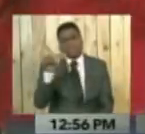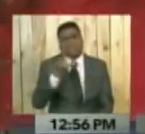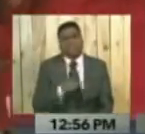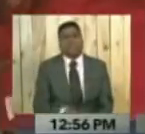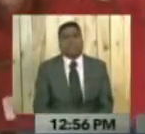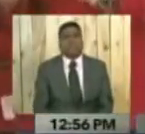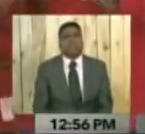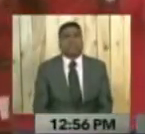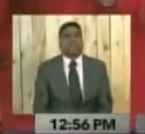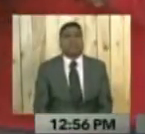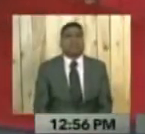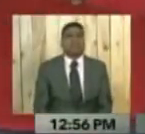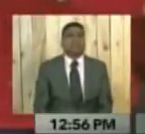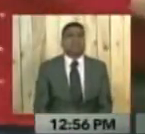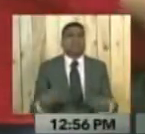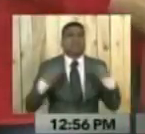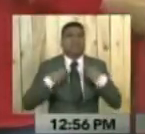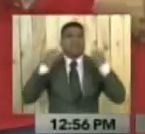viva nuestra gobernadora!